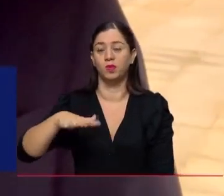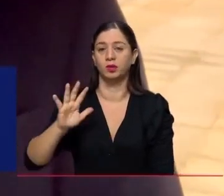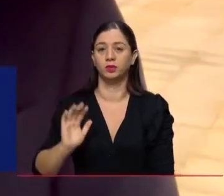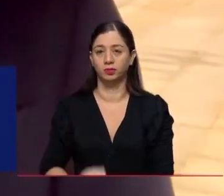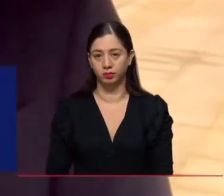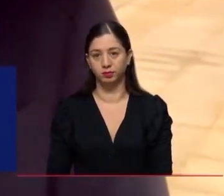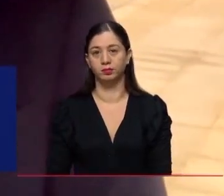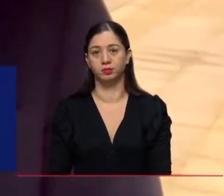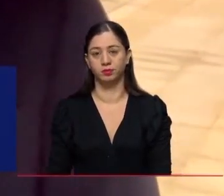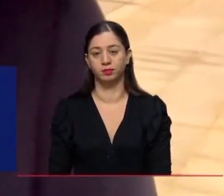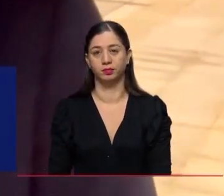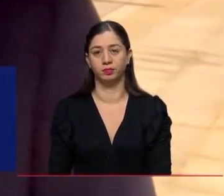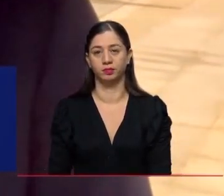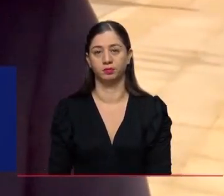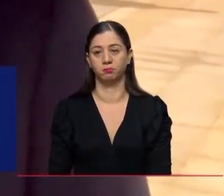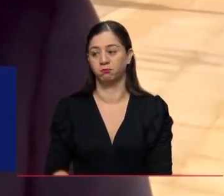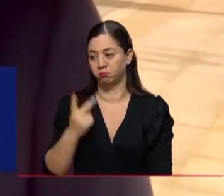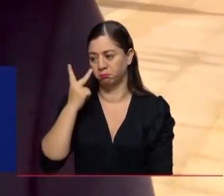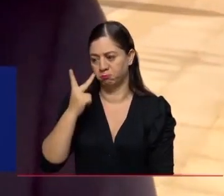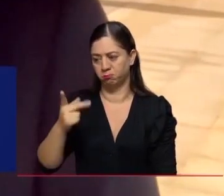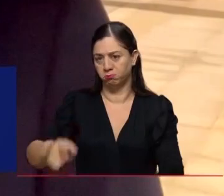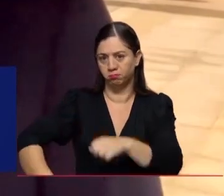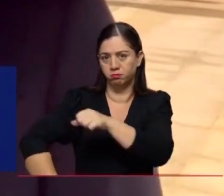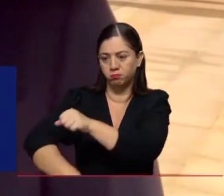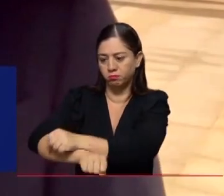escenario, y ver un partido